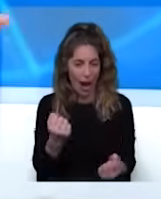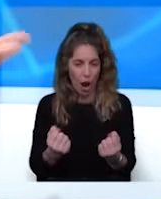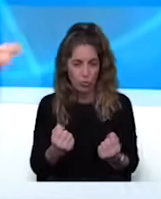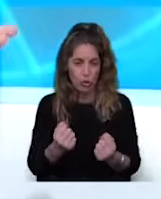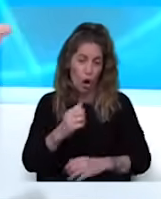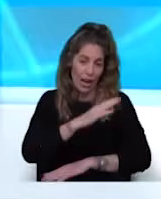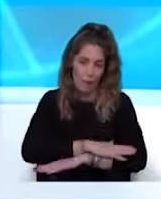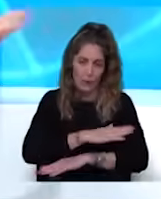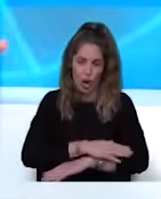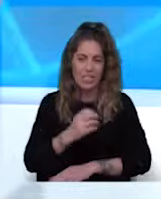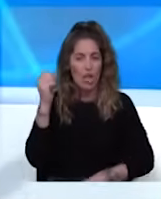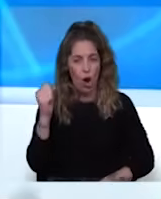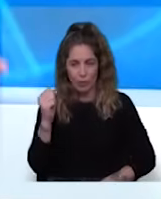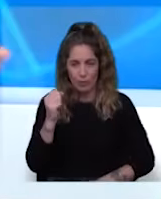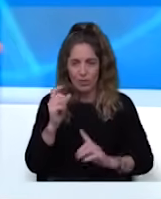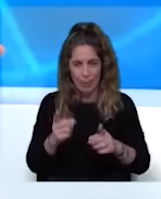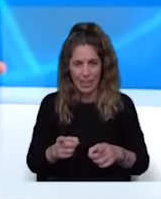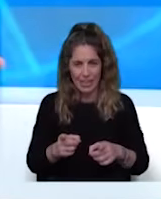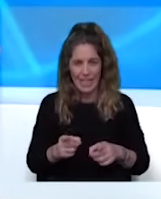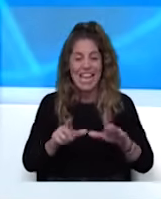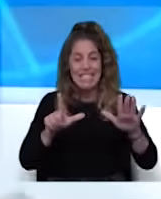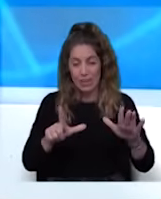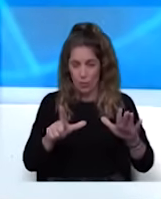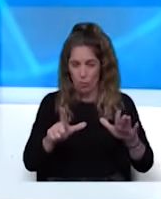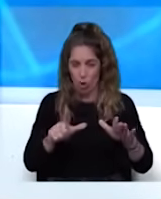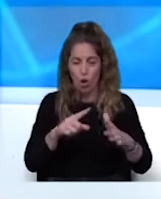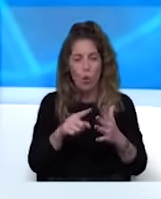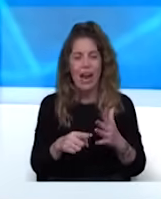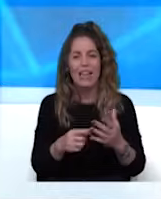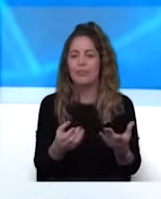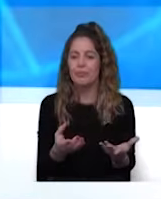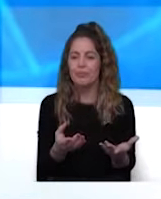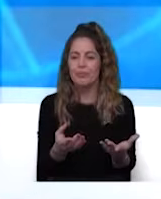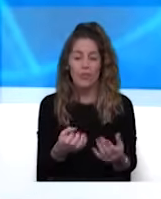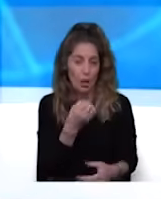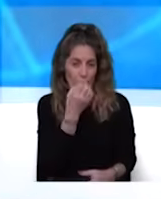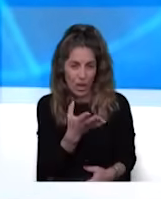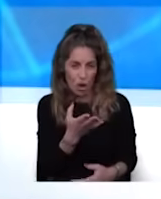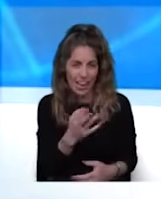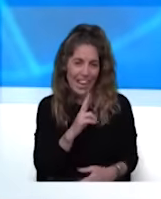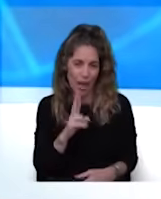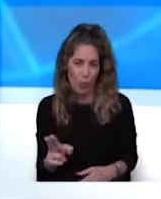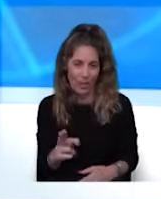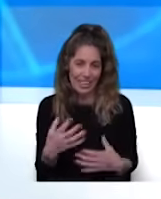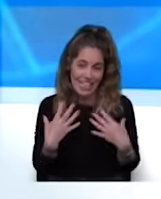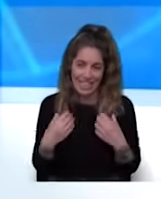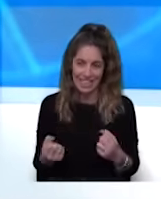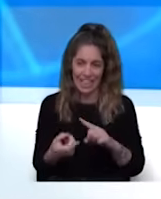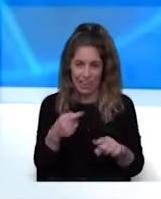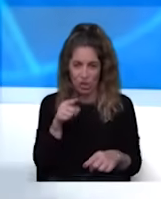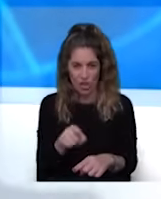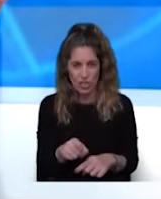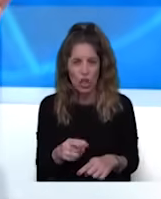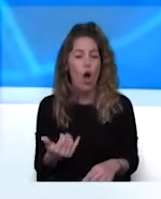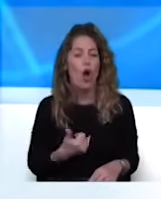en camiones o en Ómnibus y en séptimo lugar digamos bueno mejorar las respuestas sanitarias con relación a eso